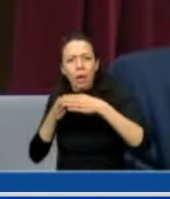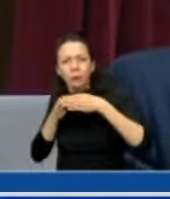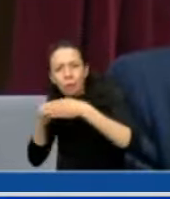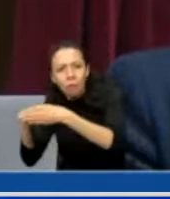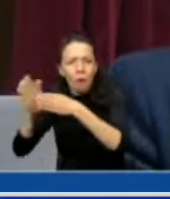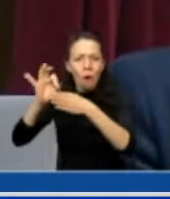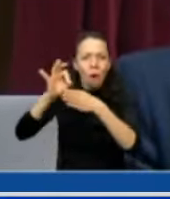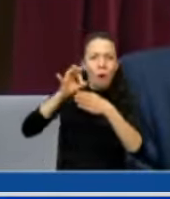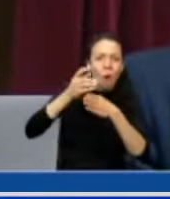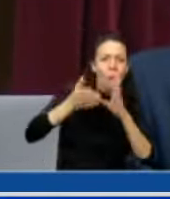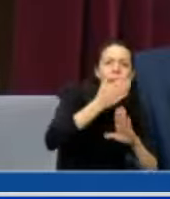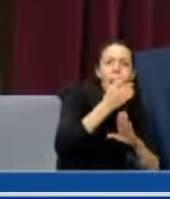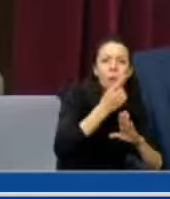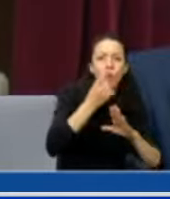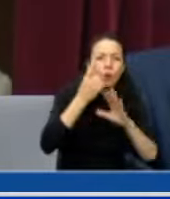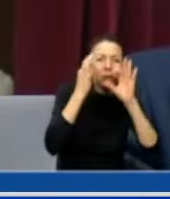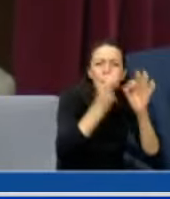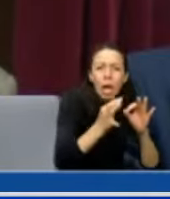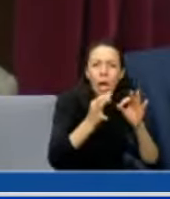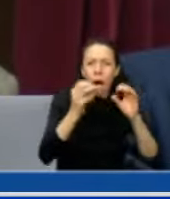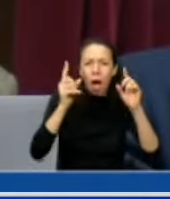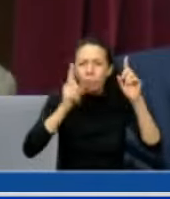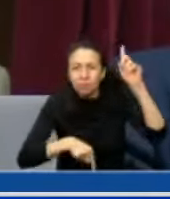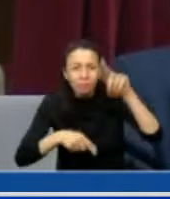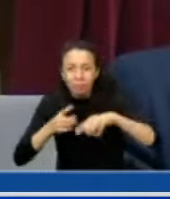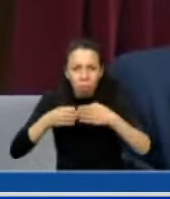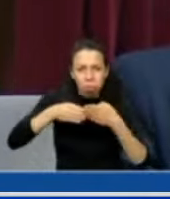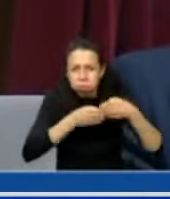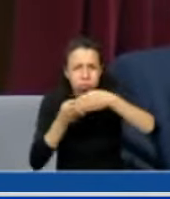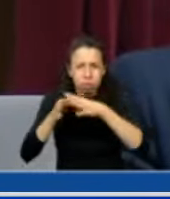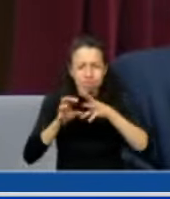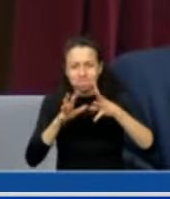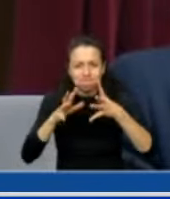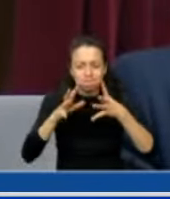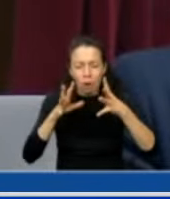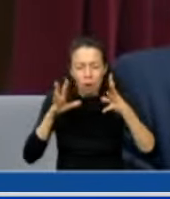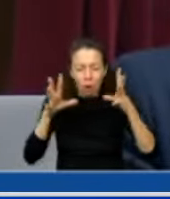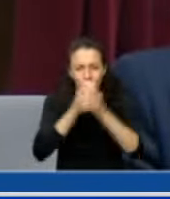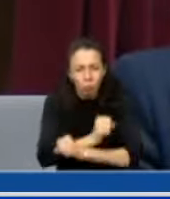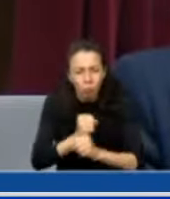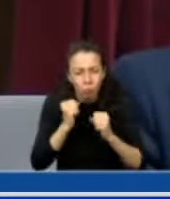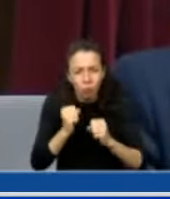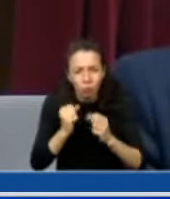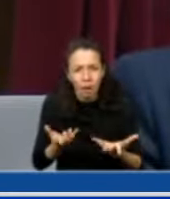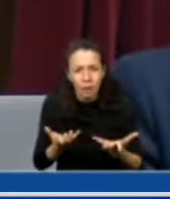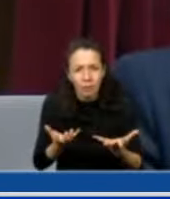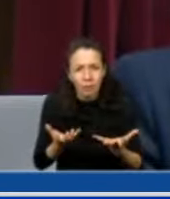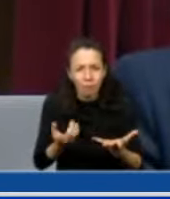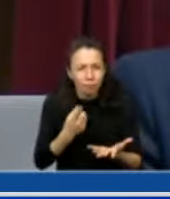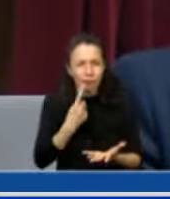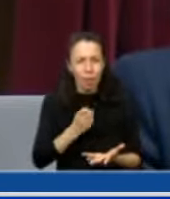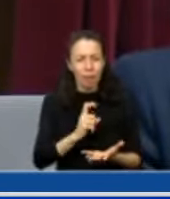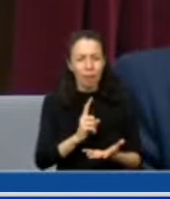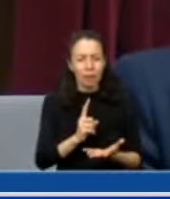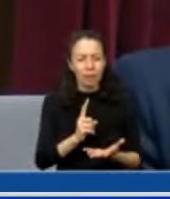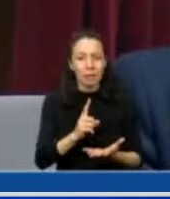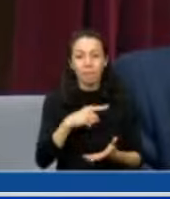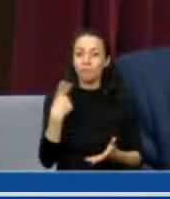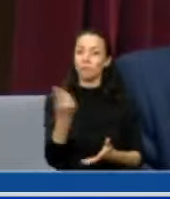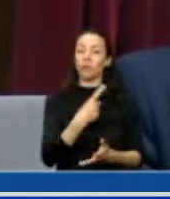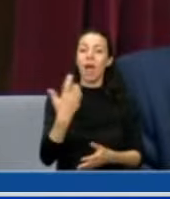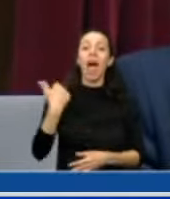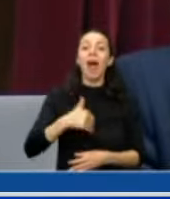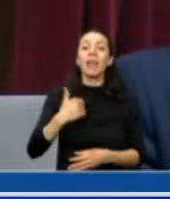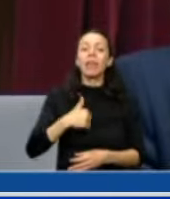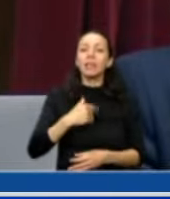acá se ve, la realidad del Congreso hoy es distinta a lo que era el kirchnerismo el año pasado. El kirchnerismo hacía lo que se le ocurría porque tenía números para hacer lo